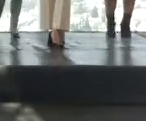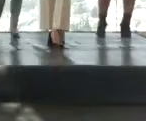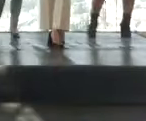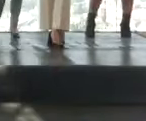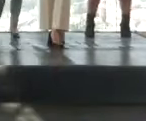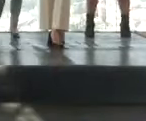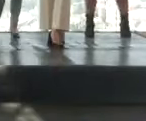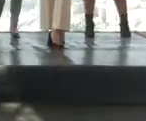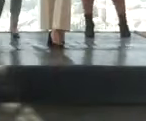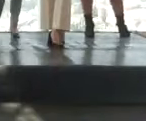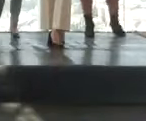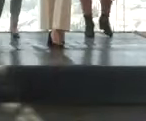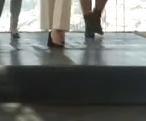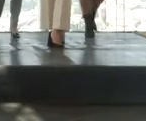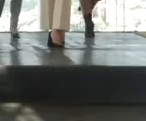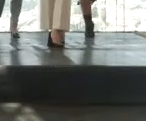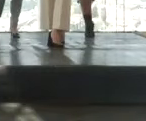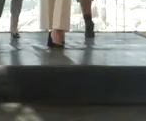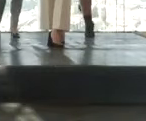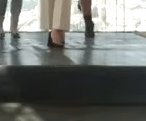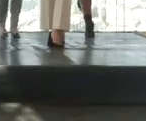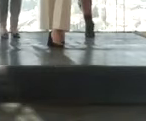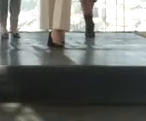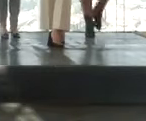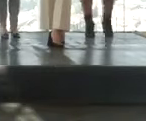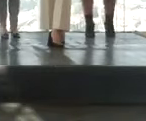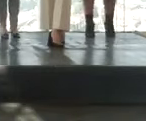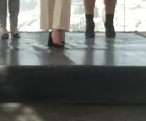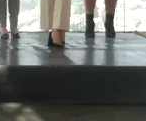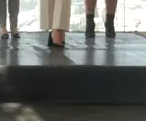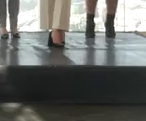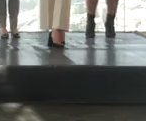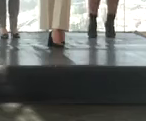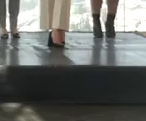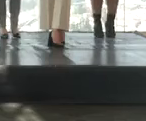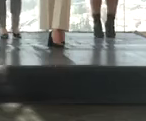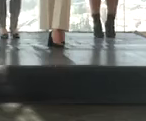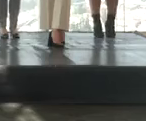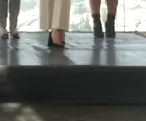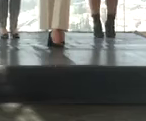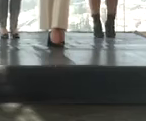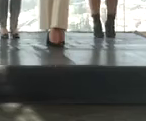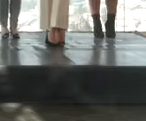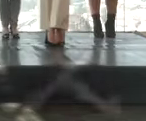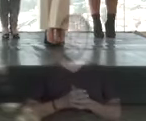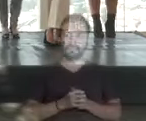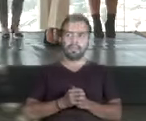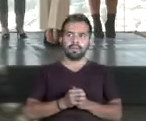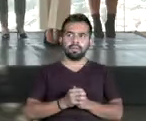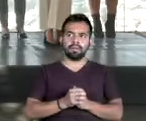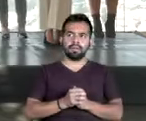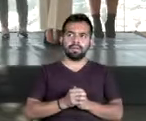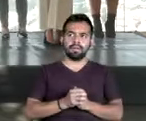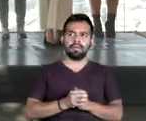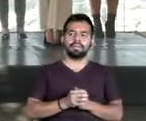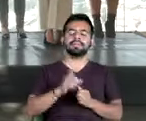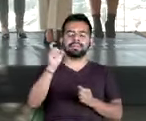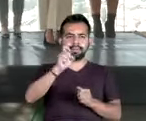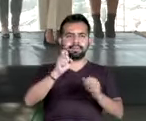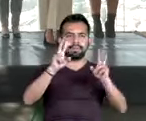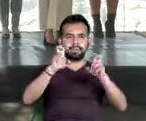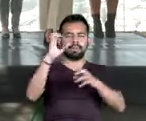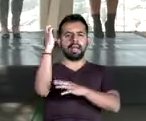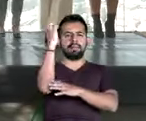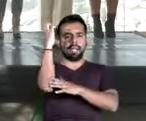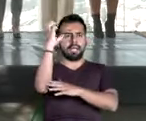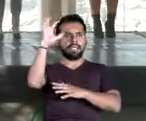contesto eso, porque tenemos la respuesta. En materia de seguridad, vamos a equipar videovigilancia, alarmas comunitarias. Soy, y